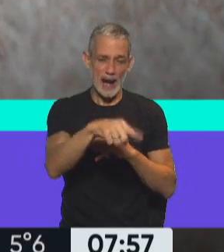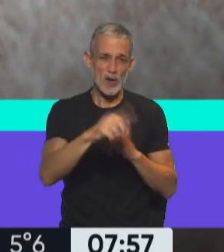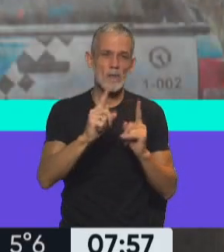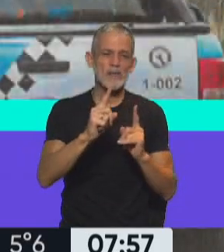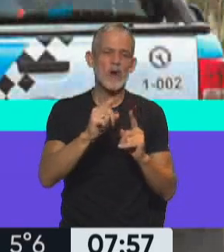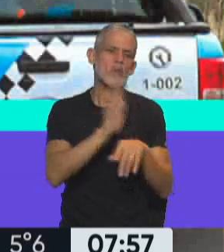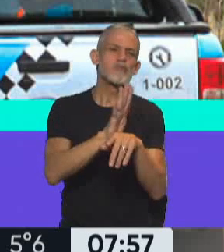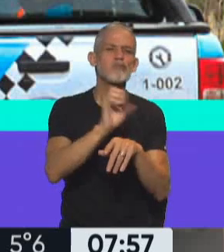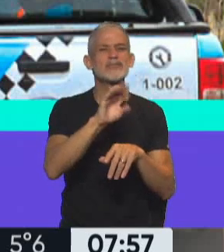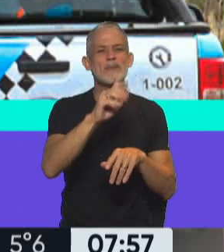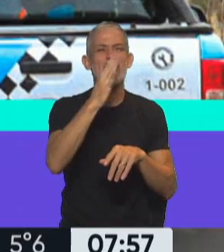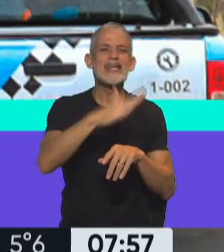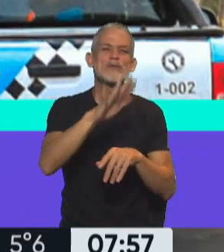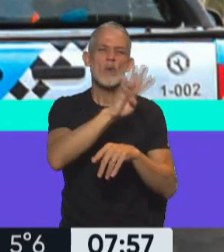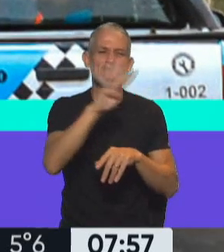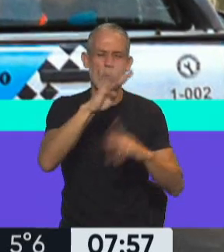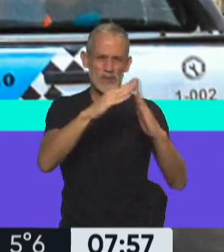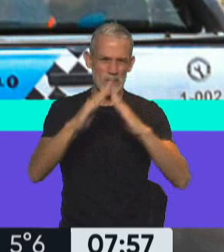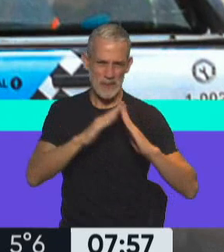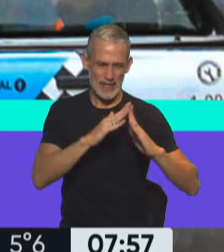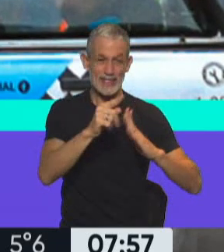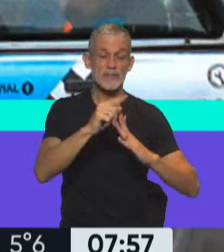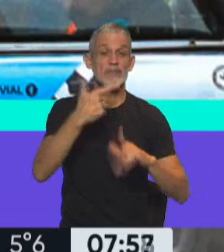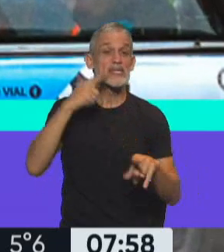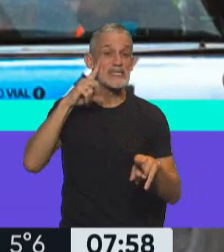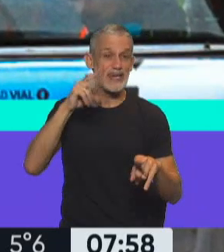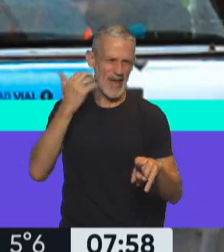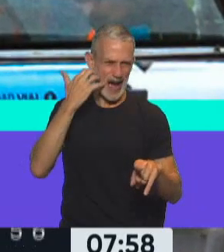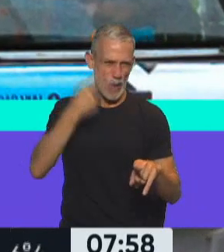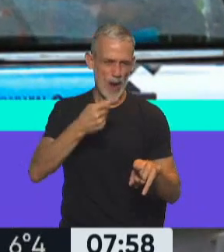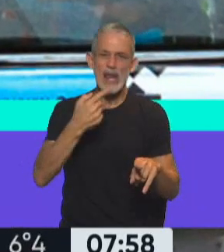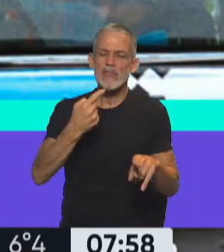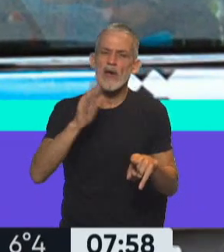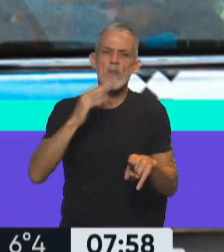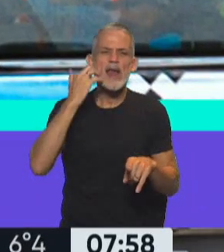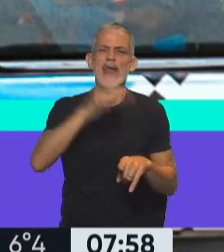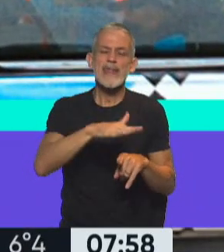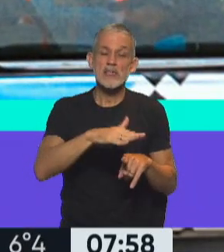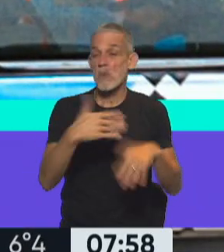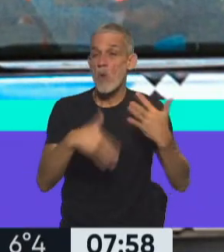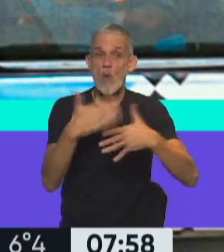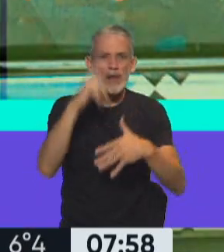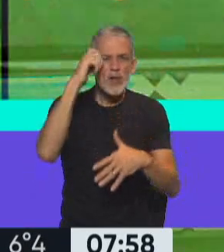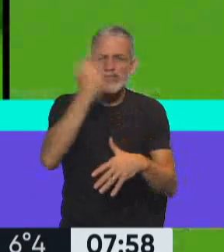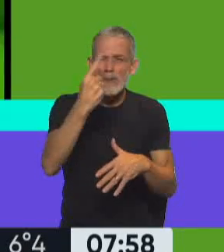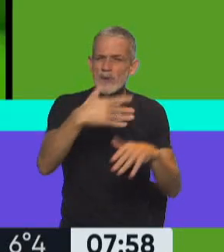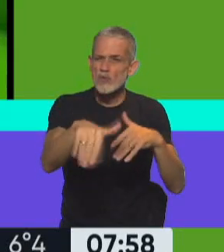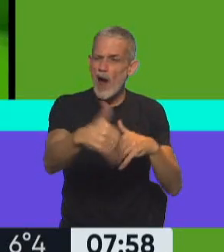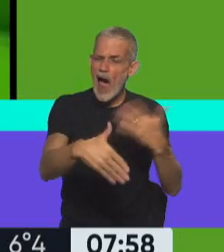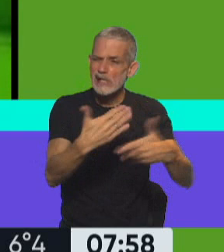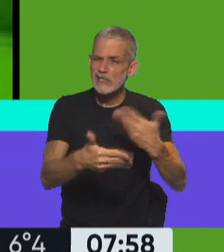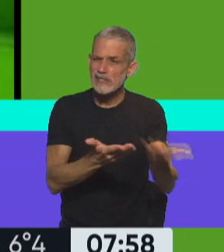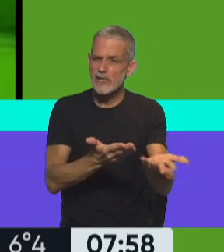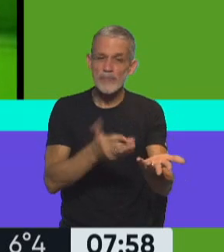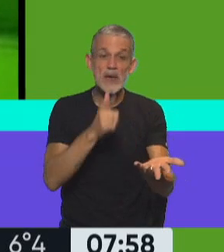llamado 544 Viviendas. Silvia, su abuela, dijo que su nieta estuvo jugando 10 minutos en la calle